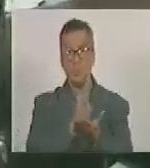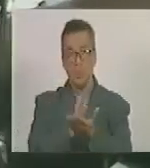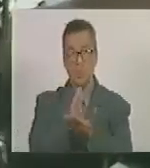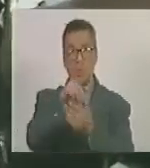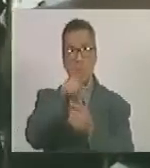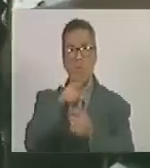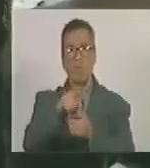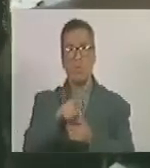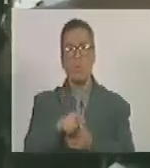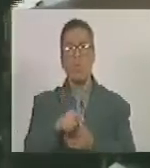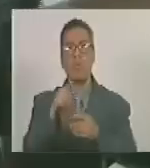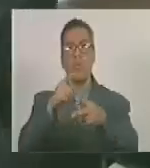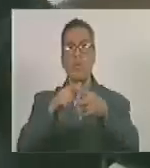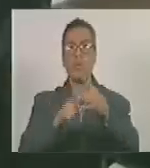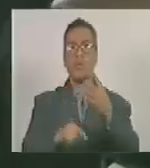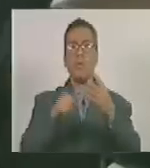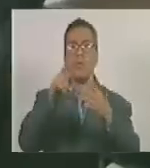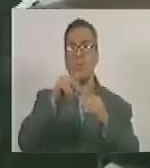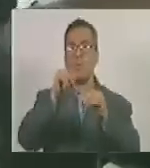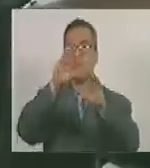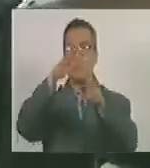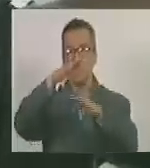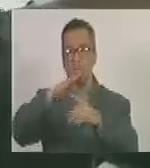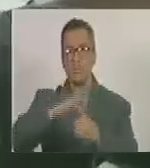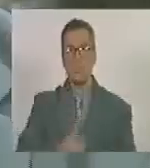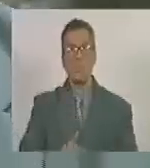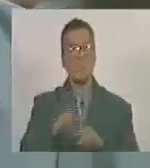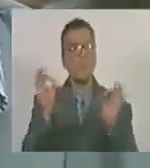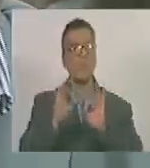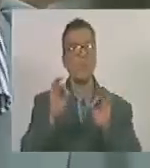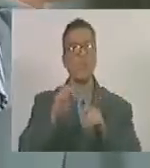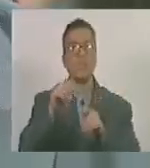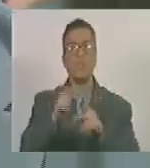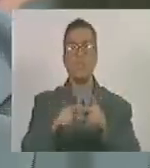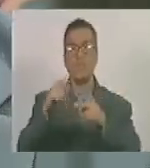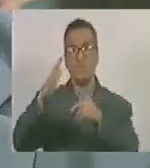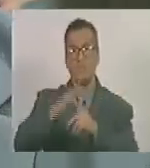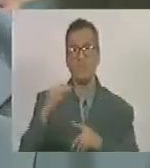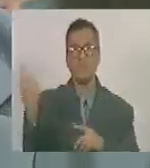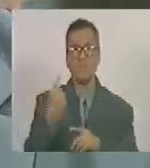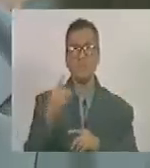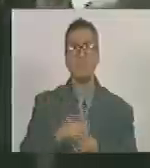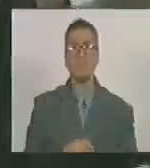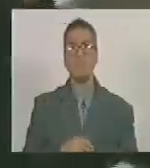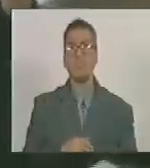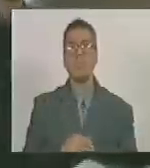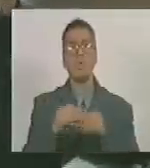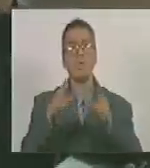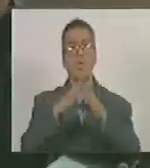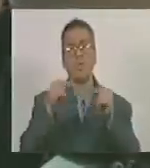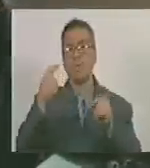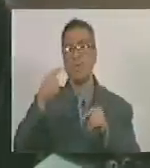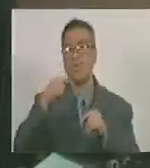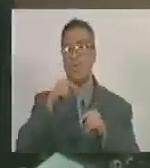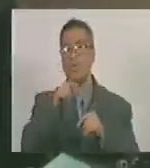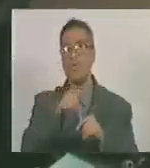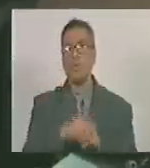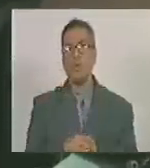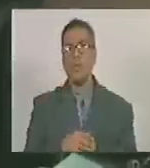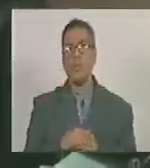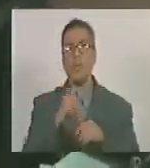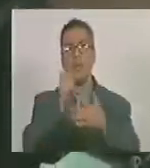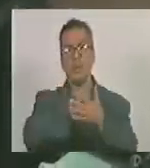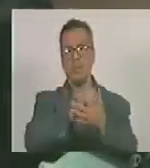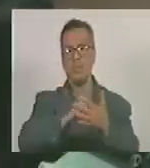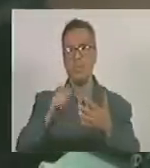y esas cositas no nos van a milanar, ni tampoco nos vamos a dejar chantajear por eso. Que todo el que se